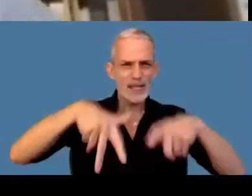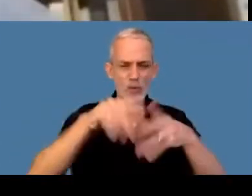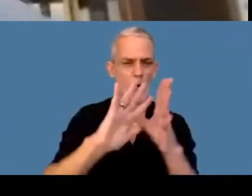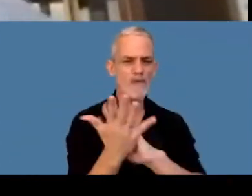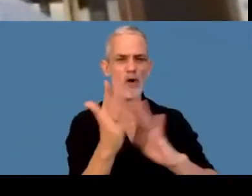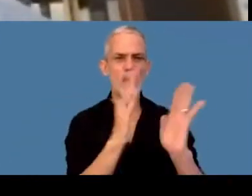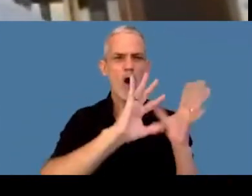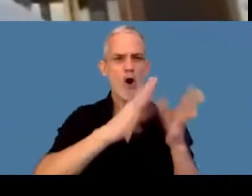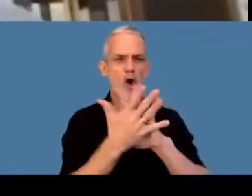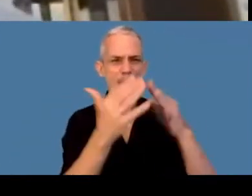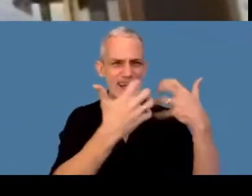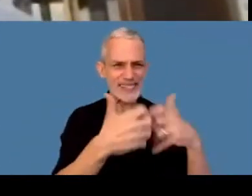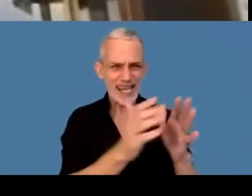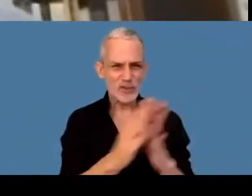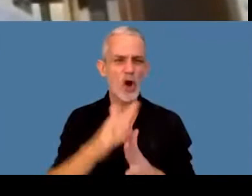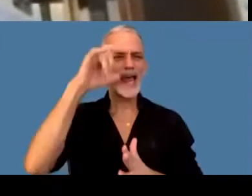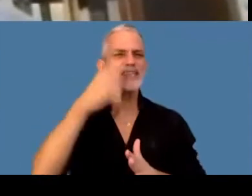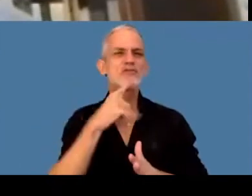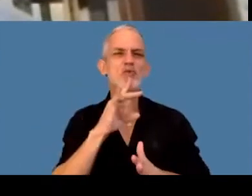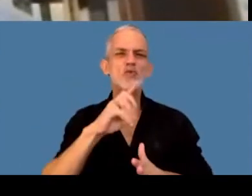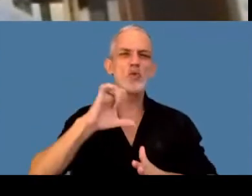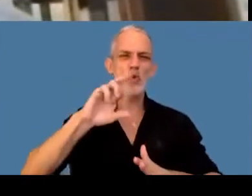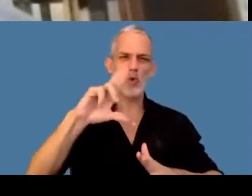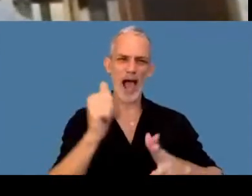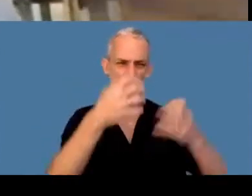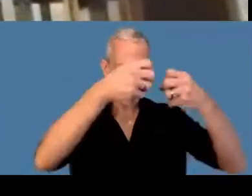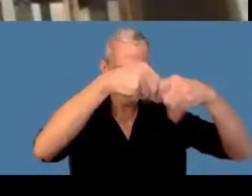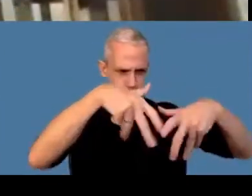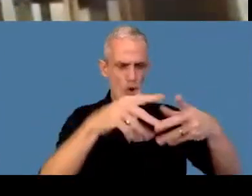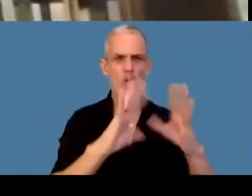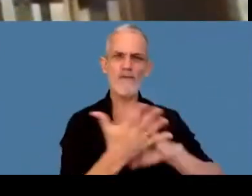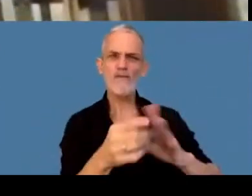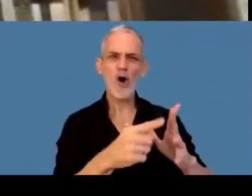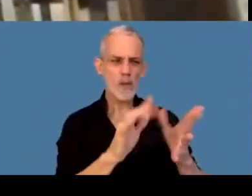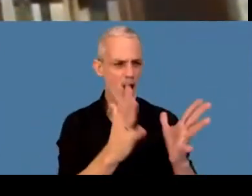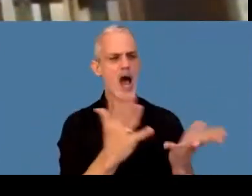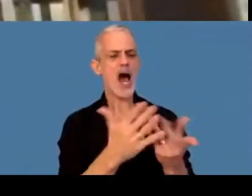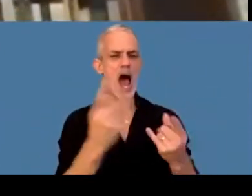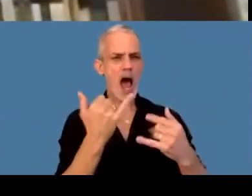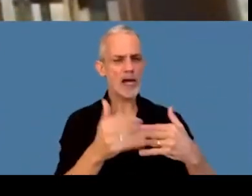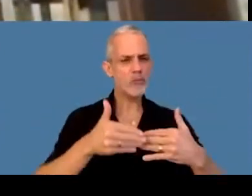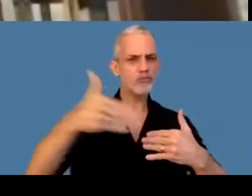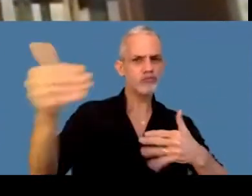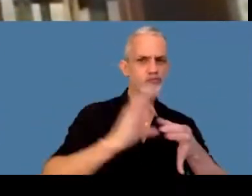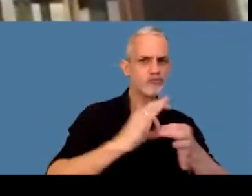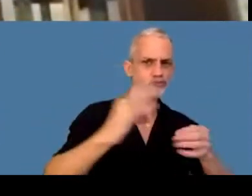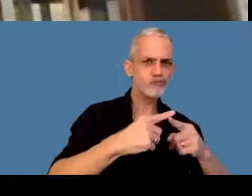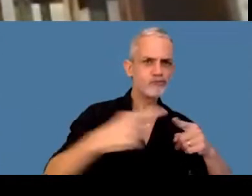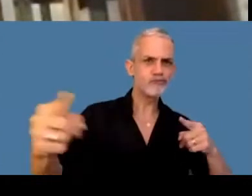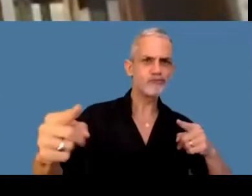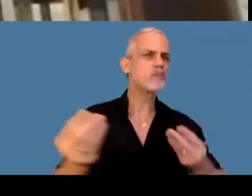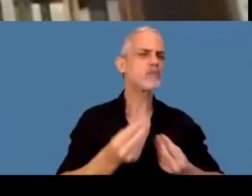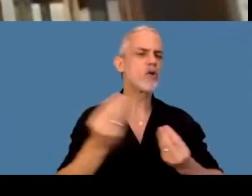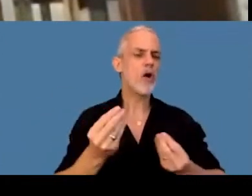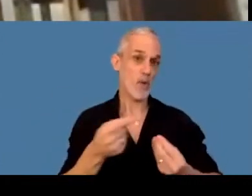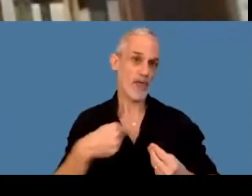son las formas de organización sindical, van a tener una proyección directa en lo